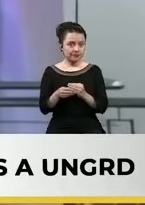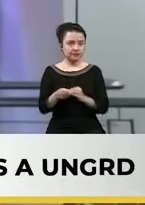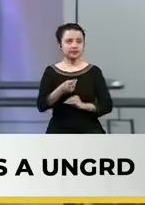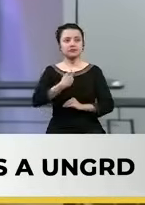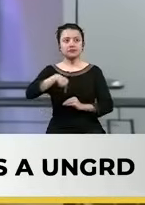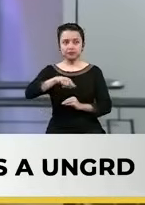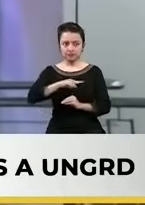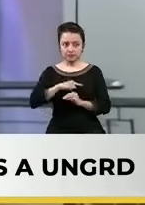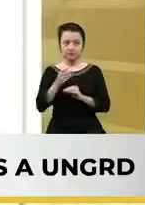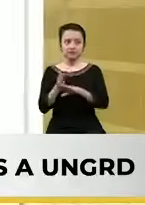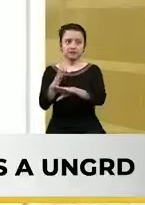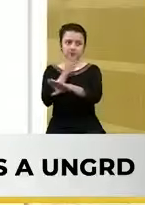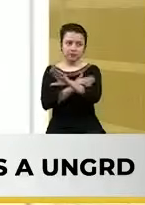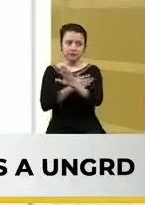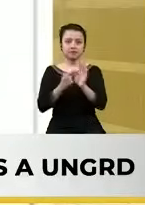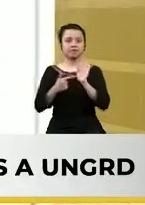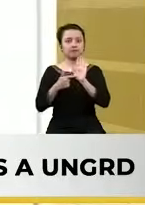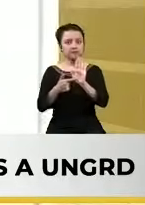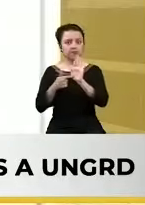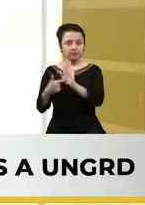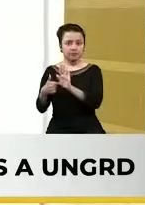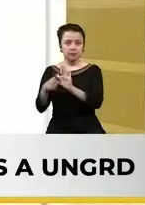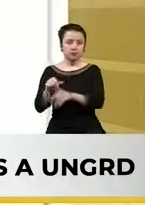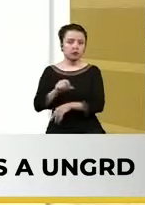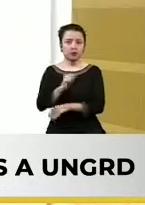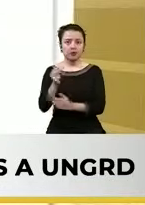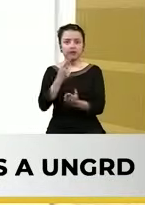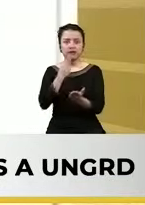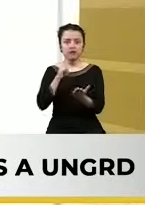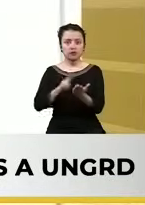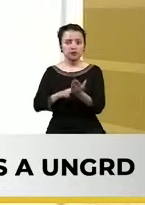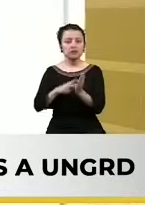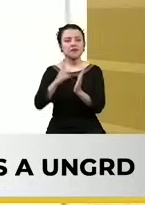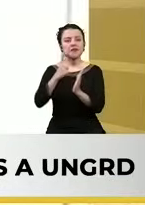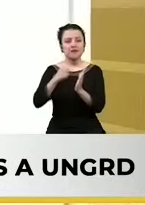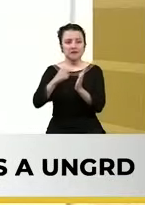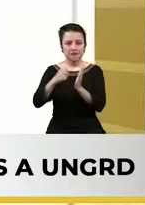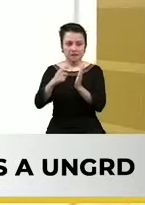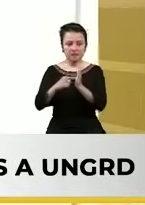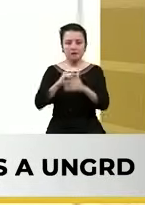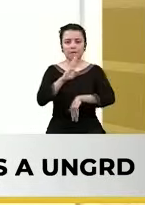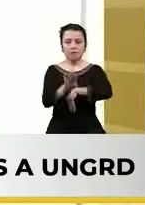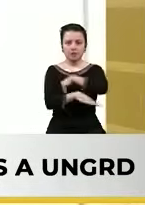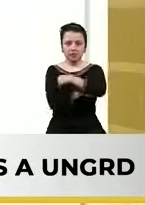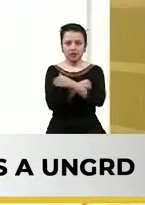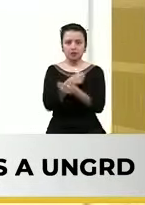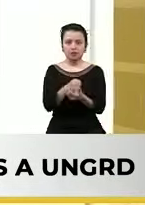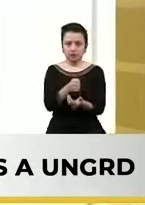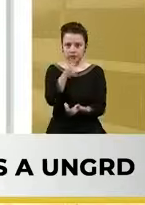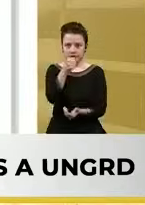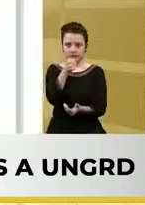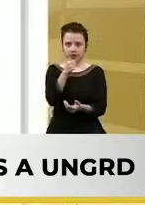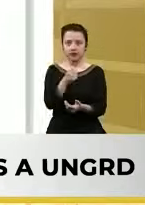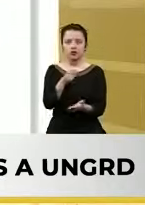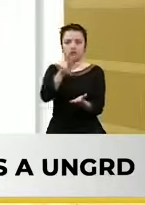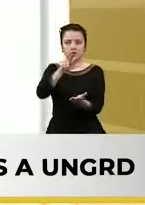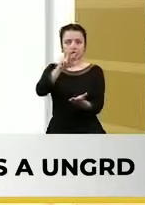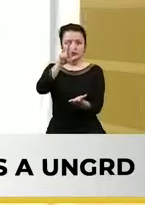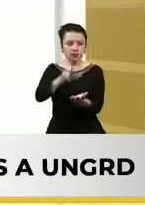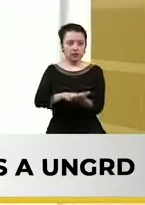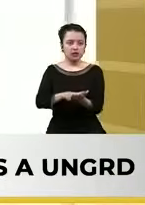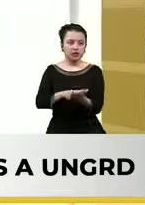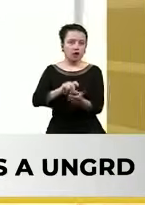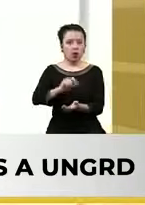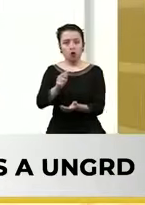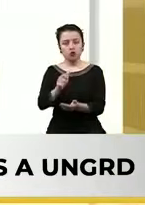revelamos hace algunos meses otra resolución firmada también por el ministro de Hacienda, en donde autoriza otro